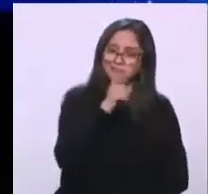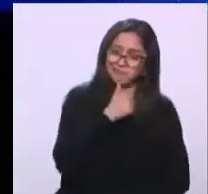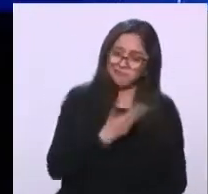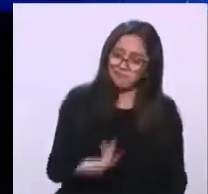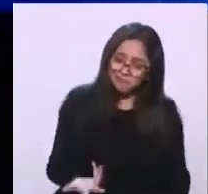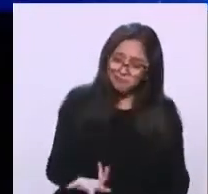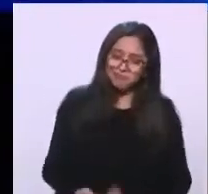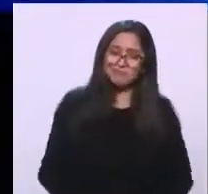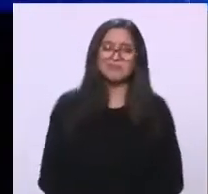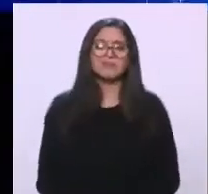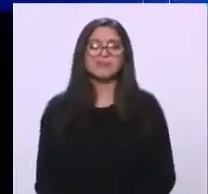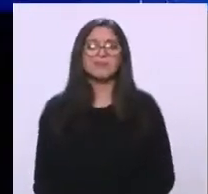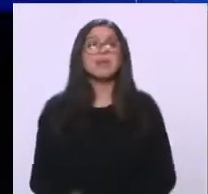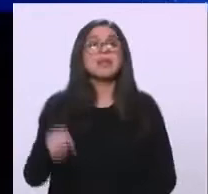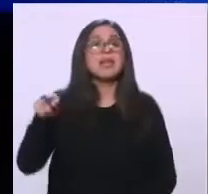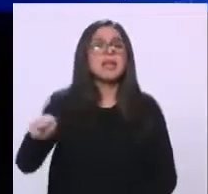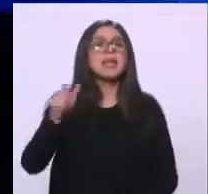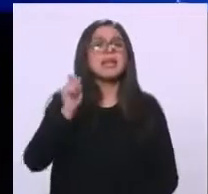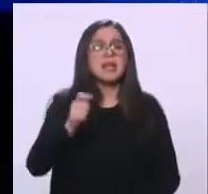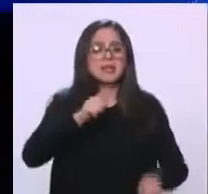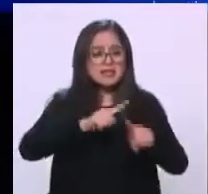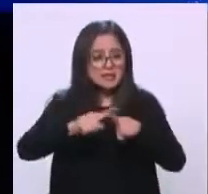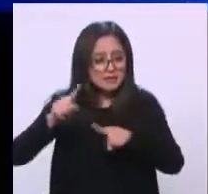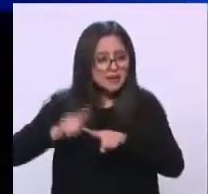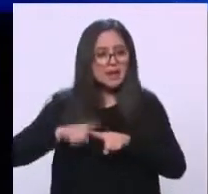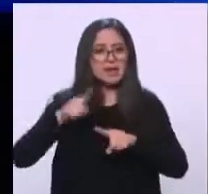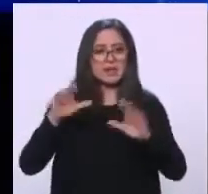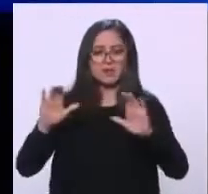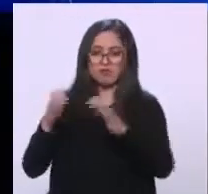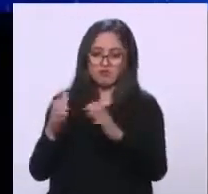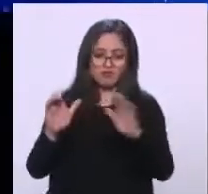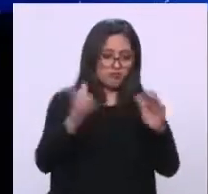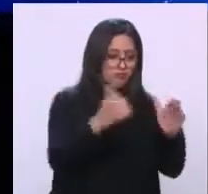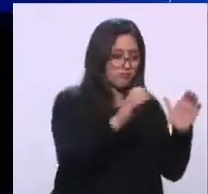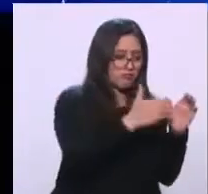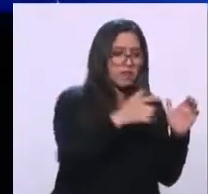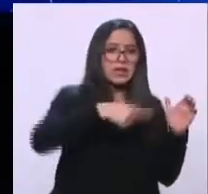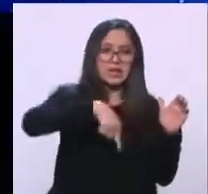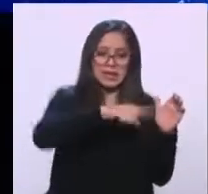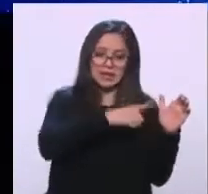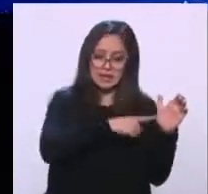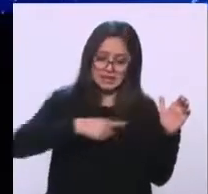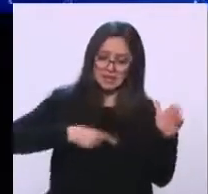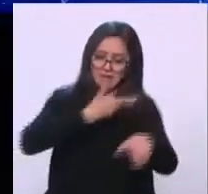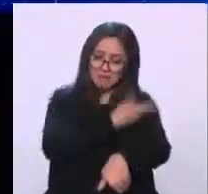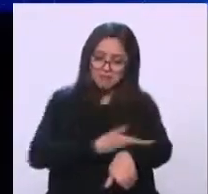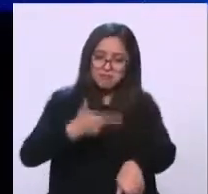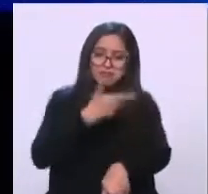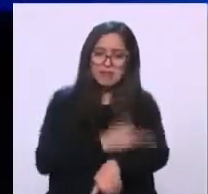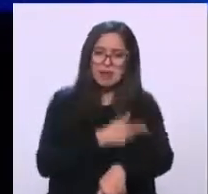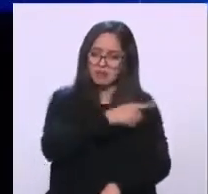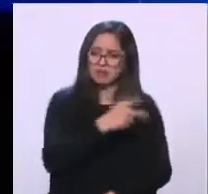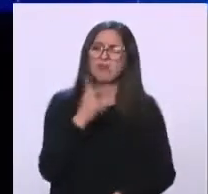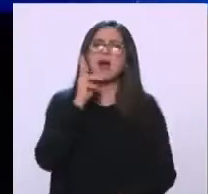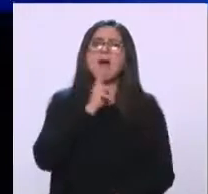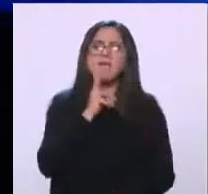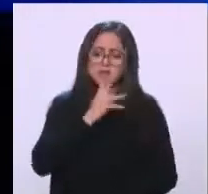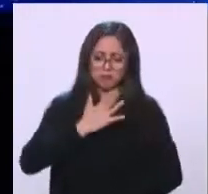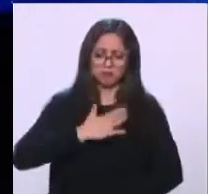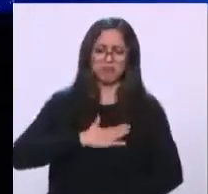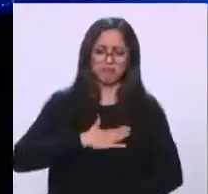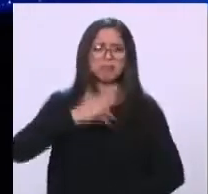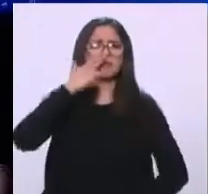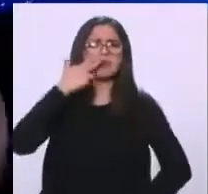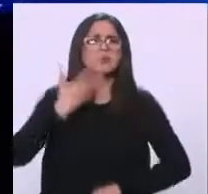una omisión muy clara de todas las instancias locales que deberían estar resolviendo y dando la cara e informando, ¿no?